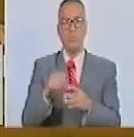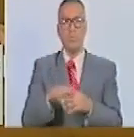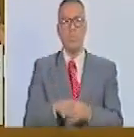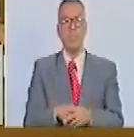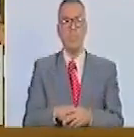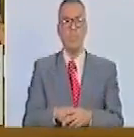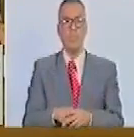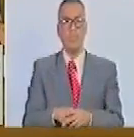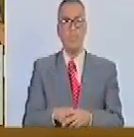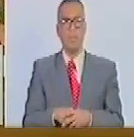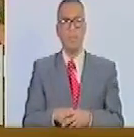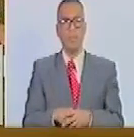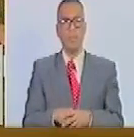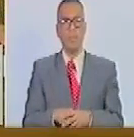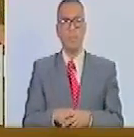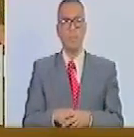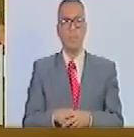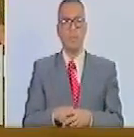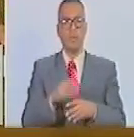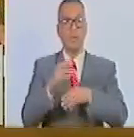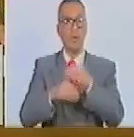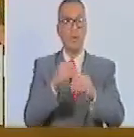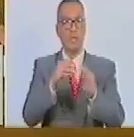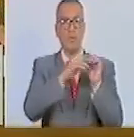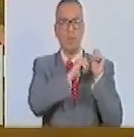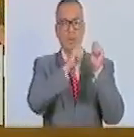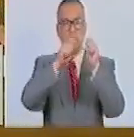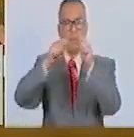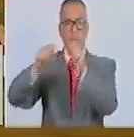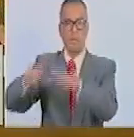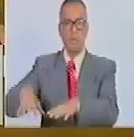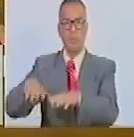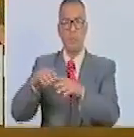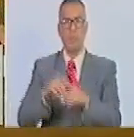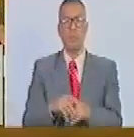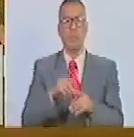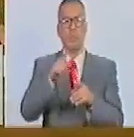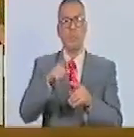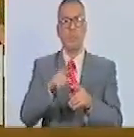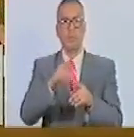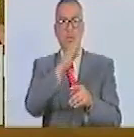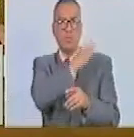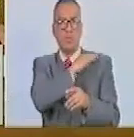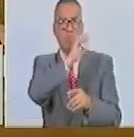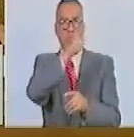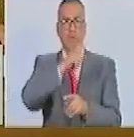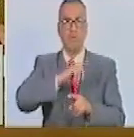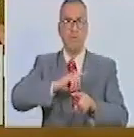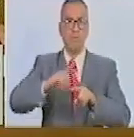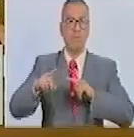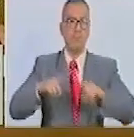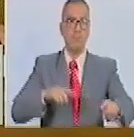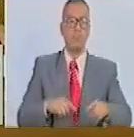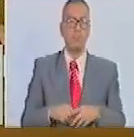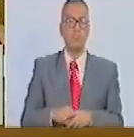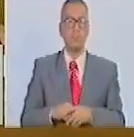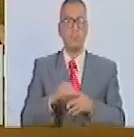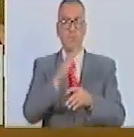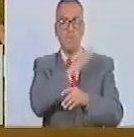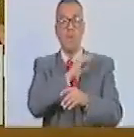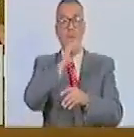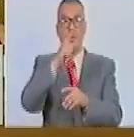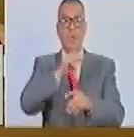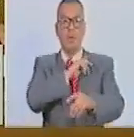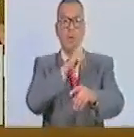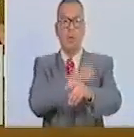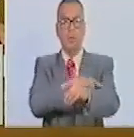Electorales. Debido a la renuncia de los rectores que encabezan el